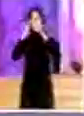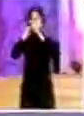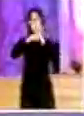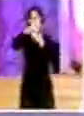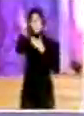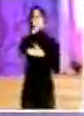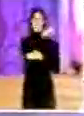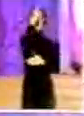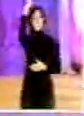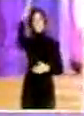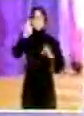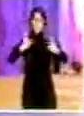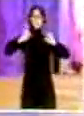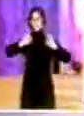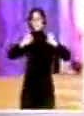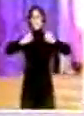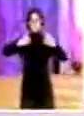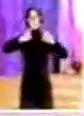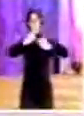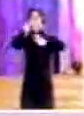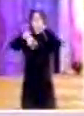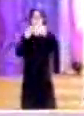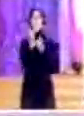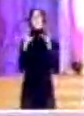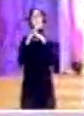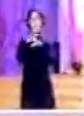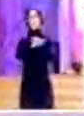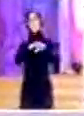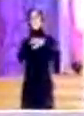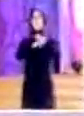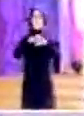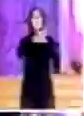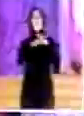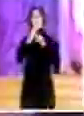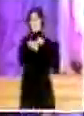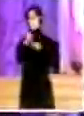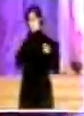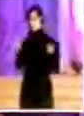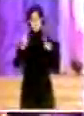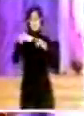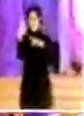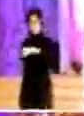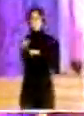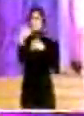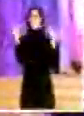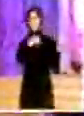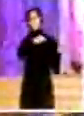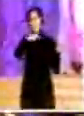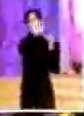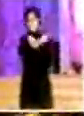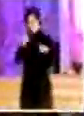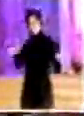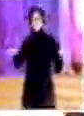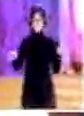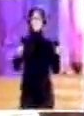está de pasacalle, y la reforma de gobierno hace de España un país que parece un infierno. A